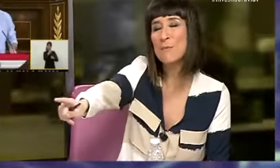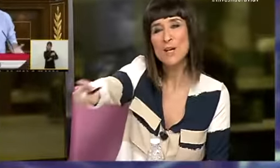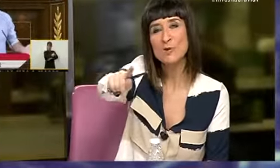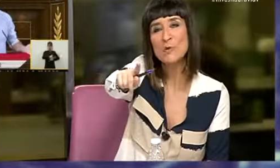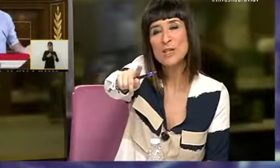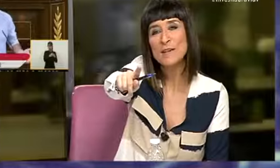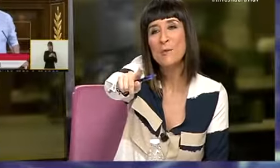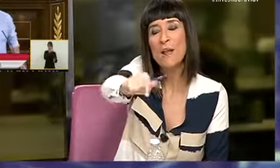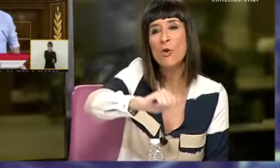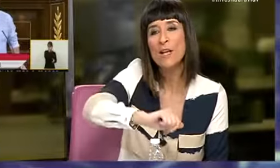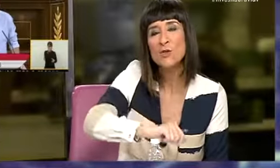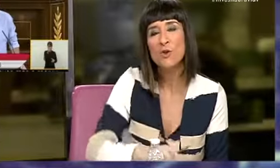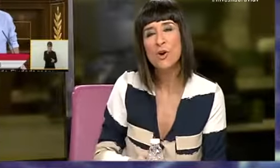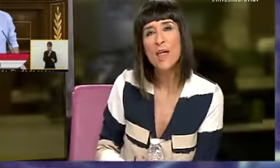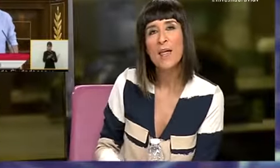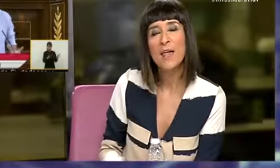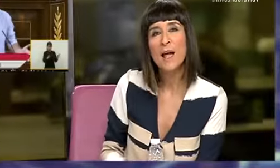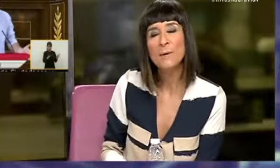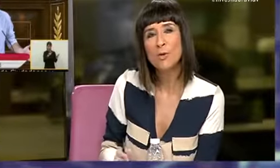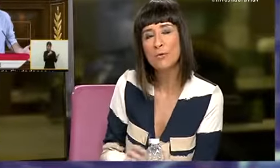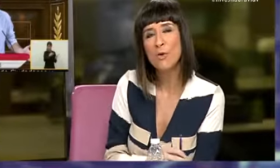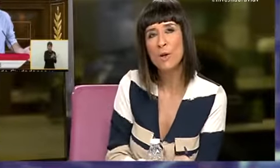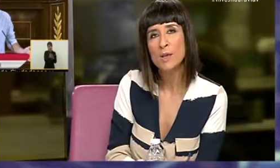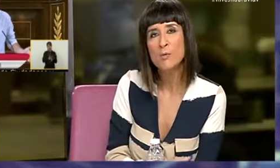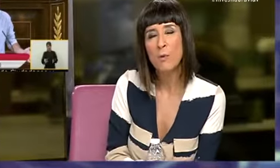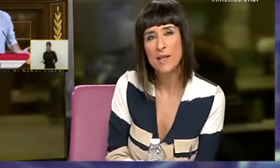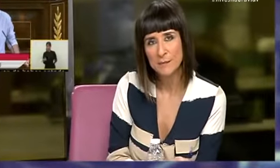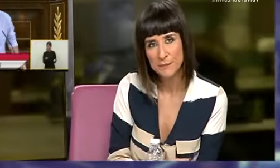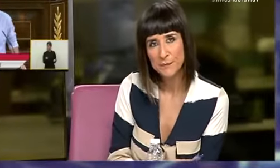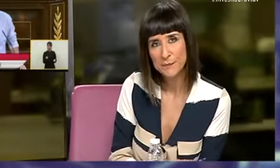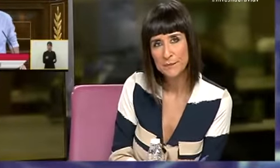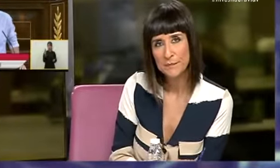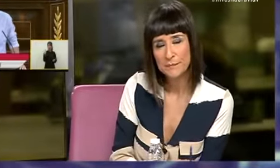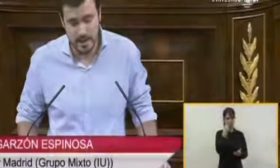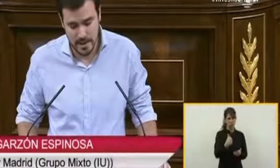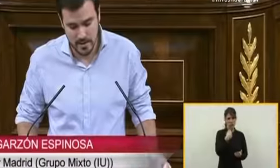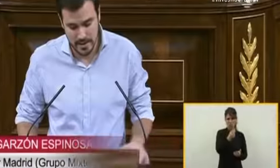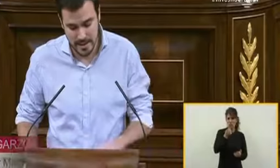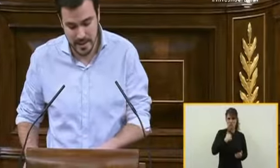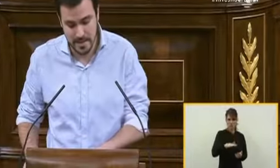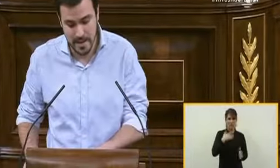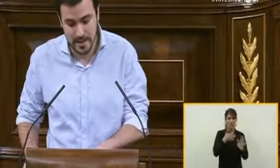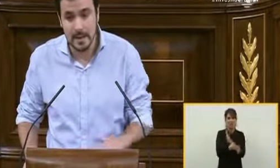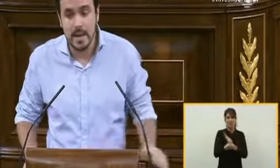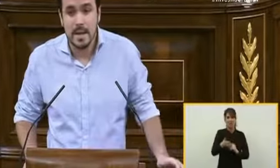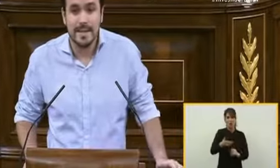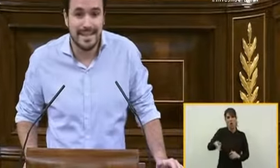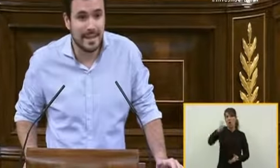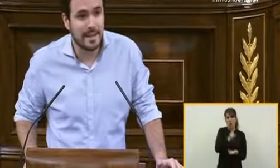cambia, pero estamos en estos momentos en la tribuna del Congreso con Alberto Garzón subido a ella. Por lo tanto, parece que no es necesario ser